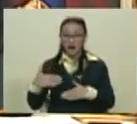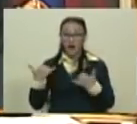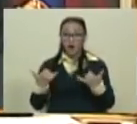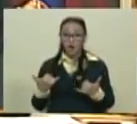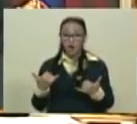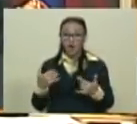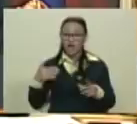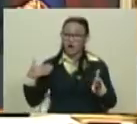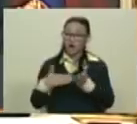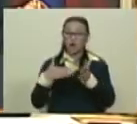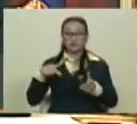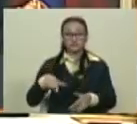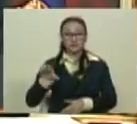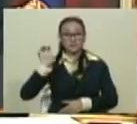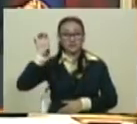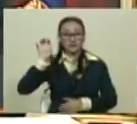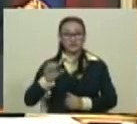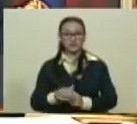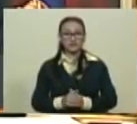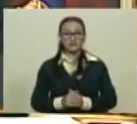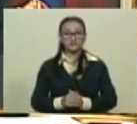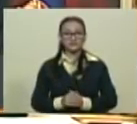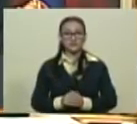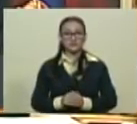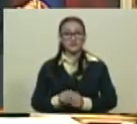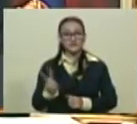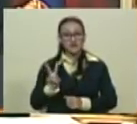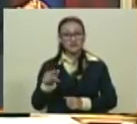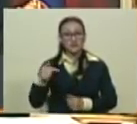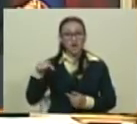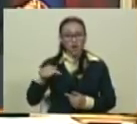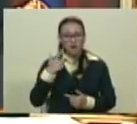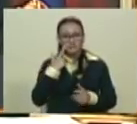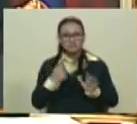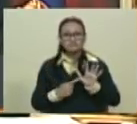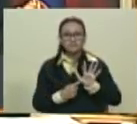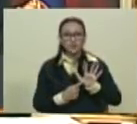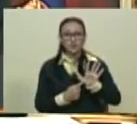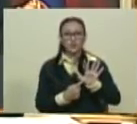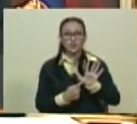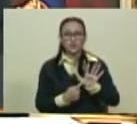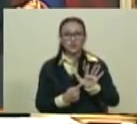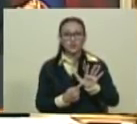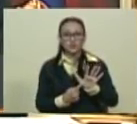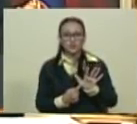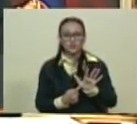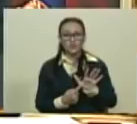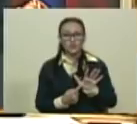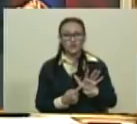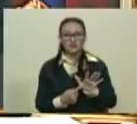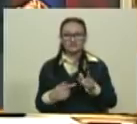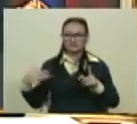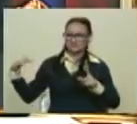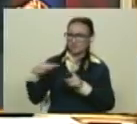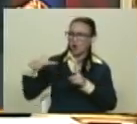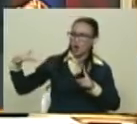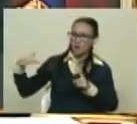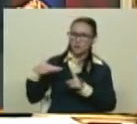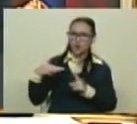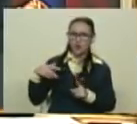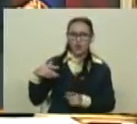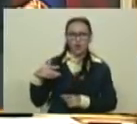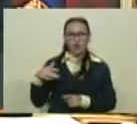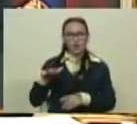nuestra patria. Venezuela enfrenta hoy una arremetida, una agresión